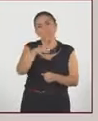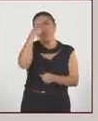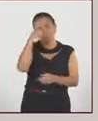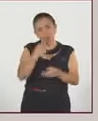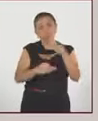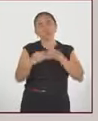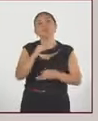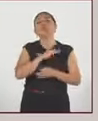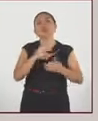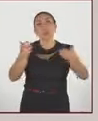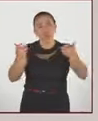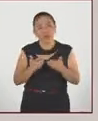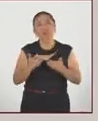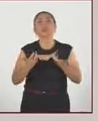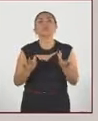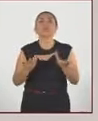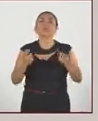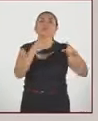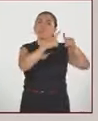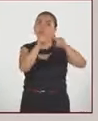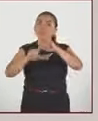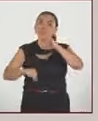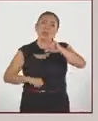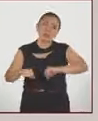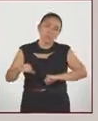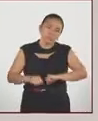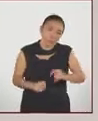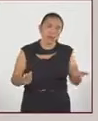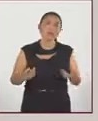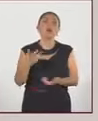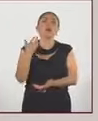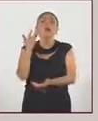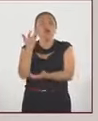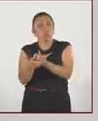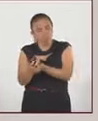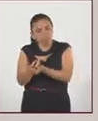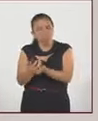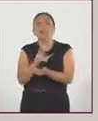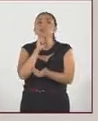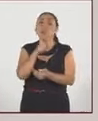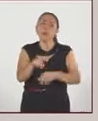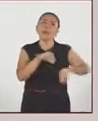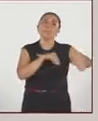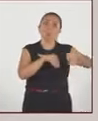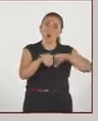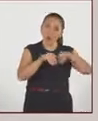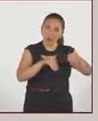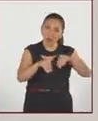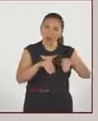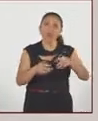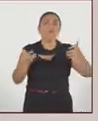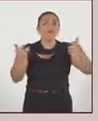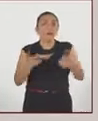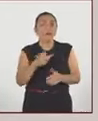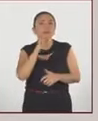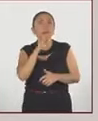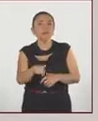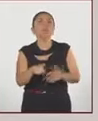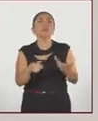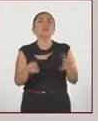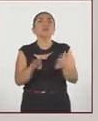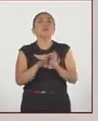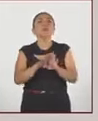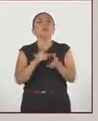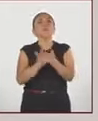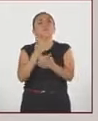puedan alternar las actividades, tanto como sedentarias como con movimiento, crear sistemas de incentivos